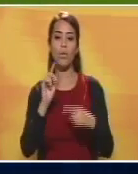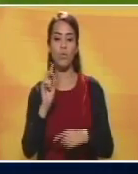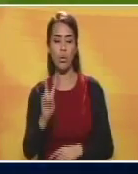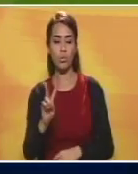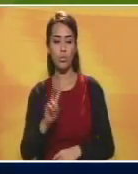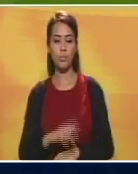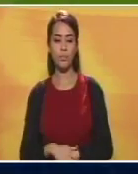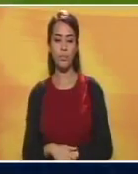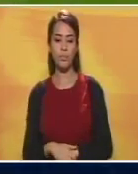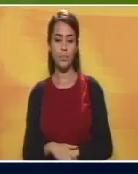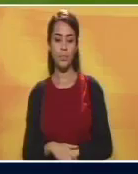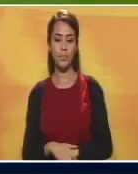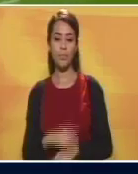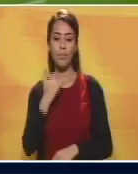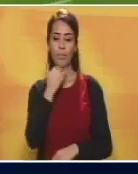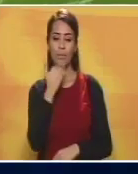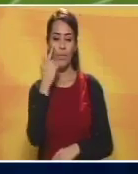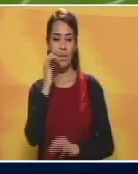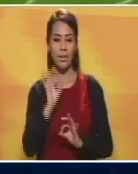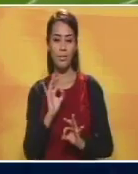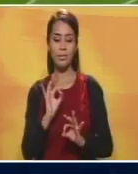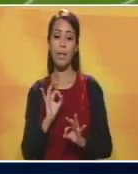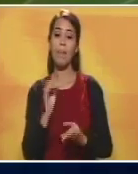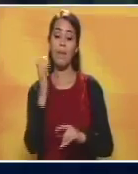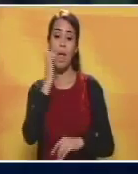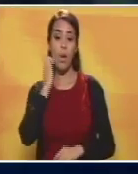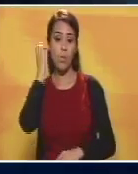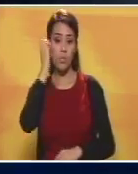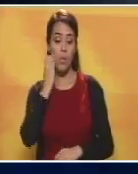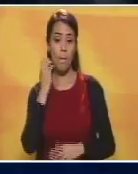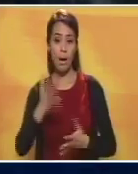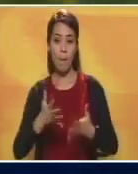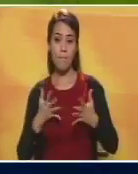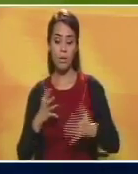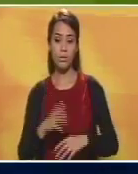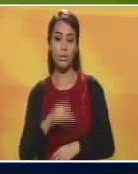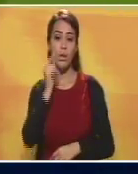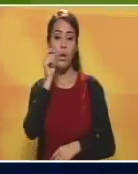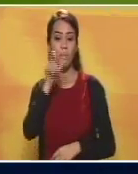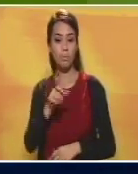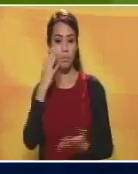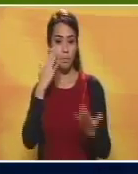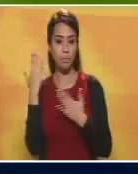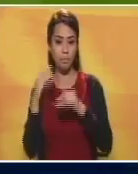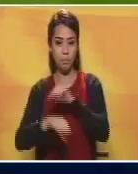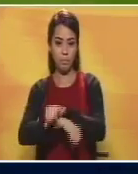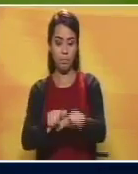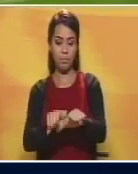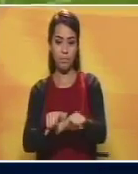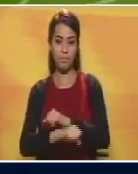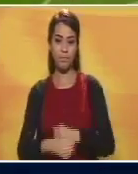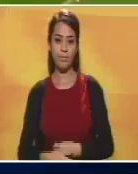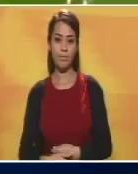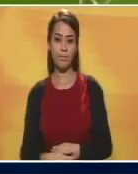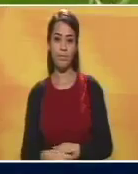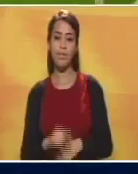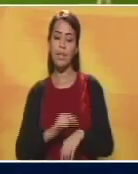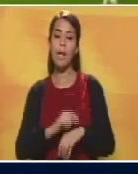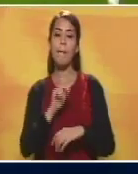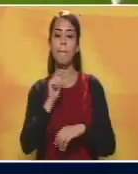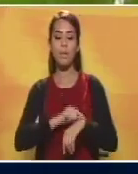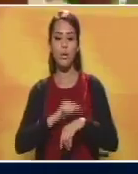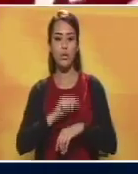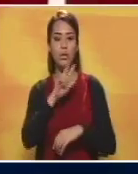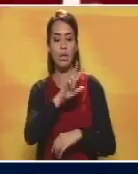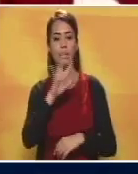Road por la ida de las semifinales de la Liga de Campeones de Europa. El faraón Mohamed Salah adelantó a los de Merseyside con tantos al minuto